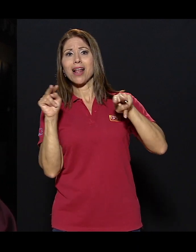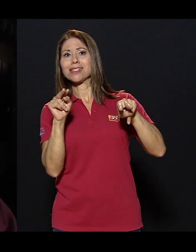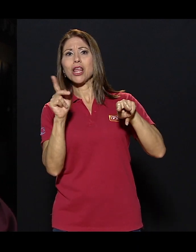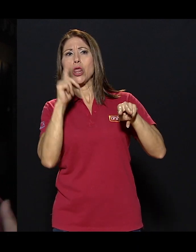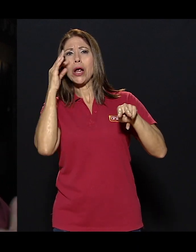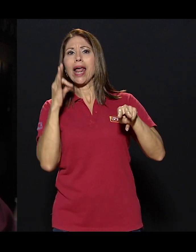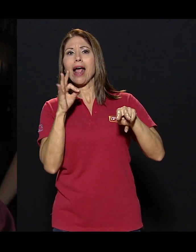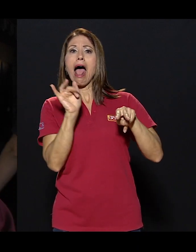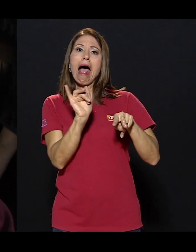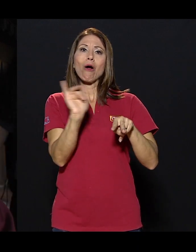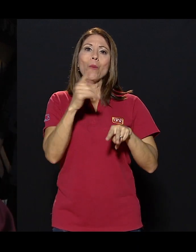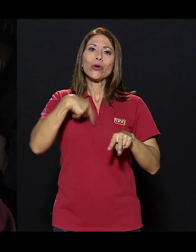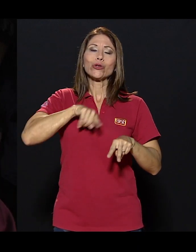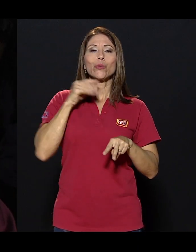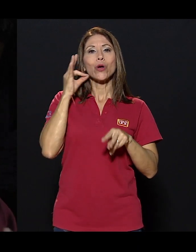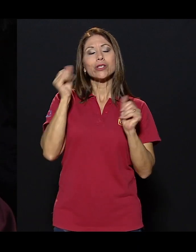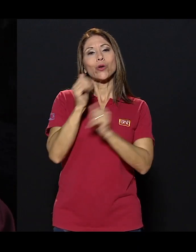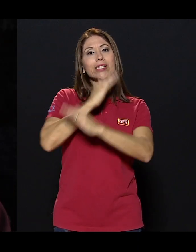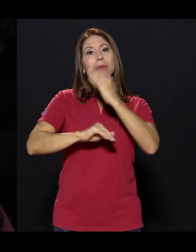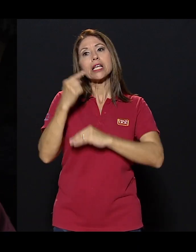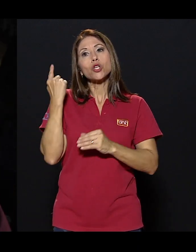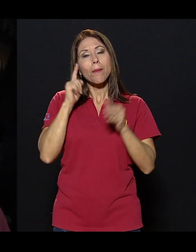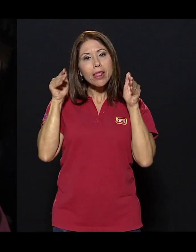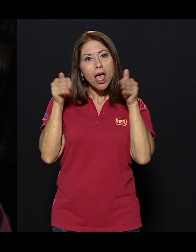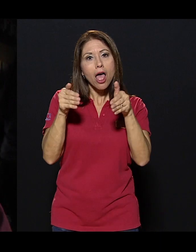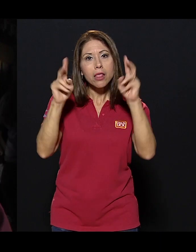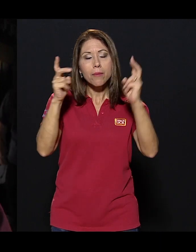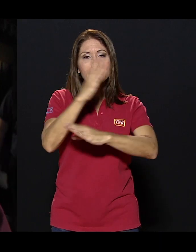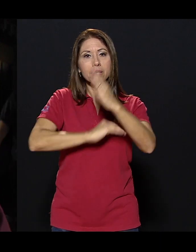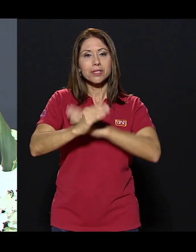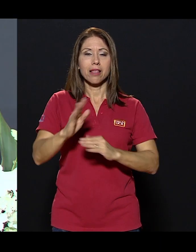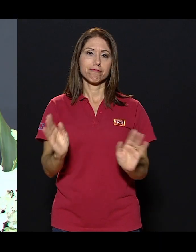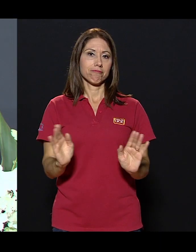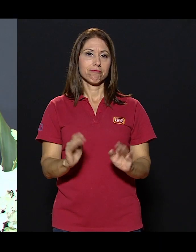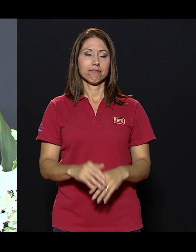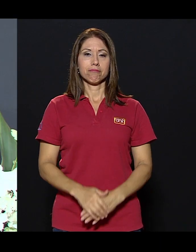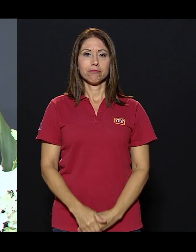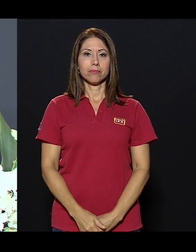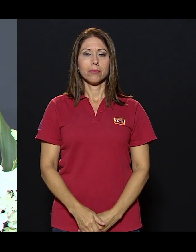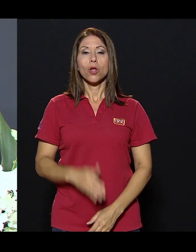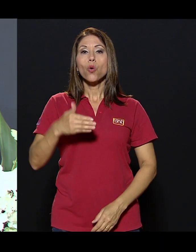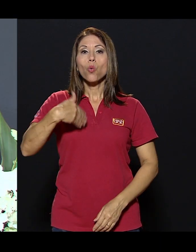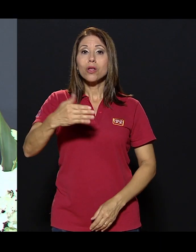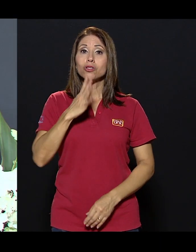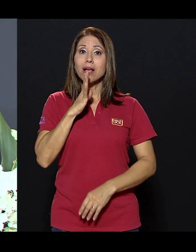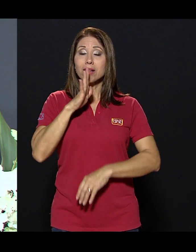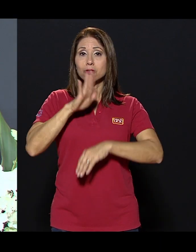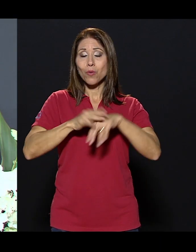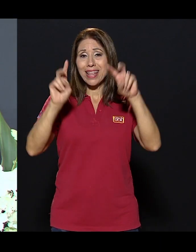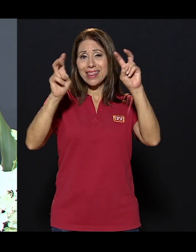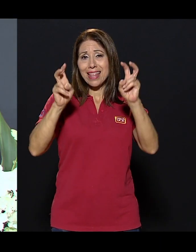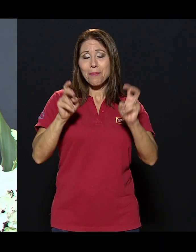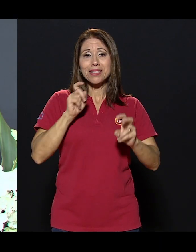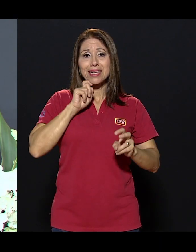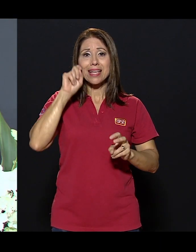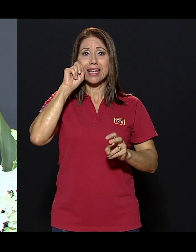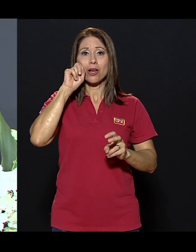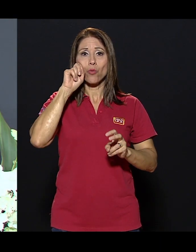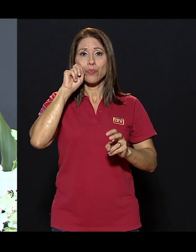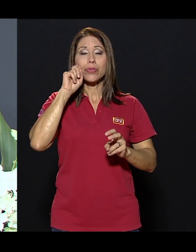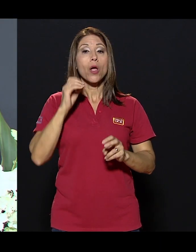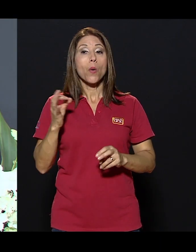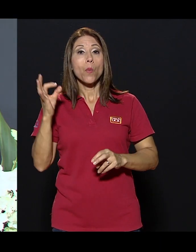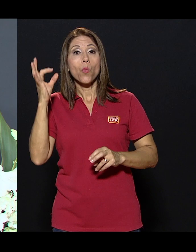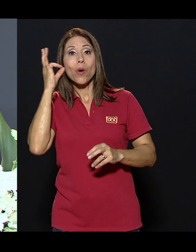nos encasillen en que como somos mujeres con discapacidad, ese es el único tema que nos toca. Cuando se habla de los temas de género, la